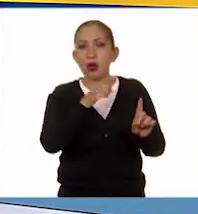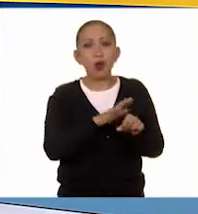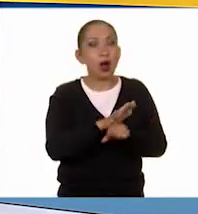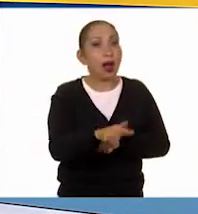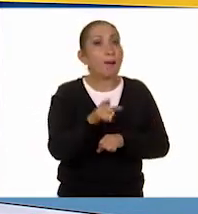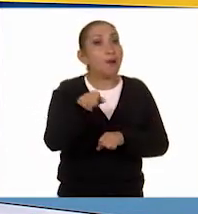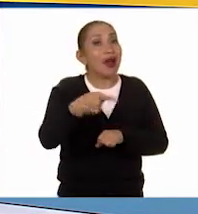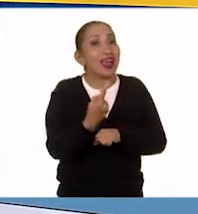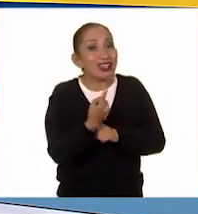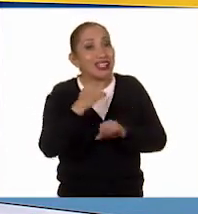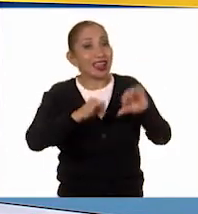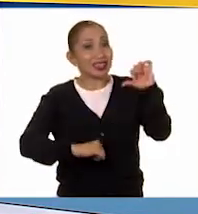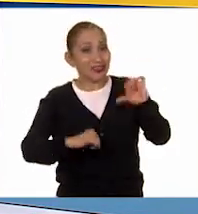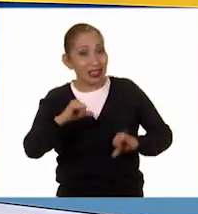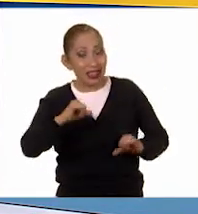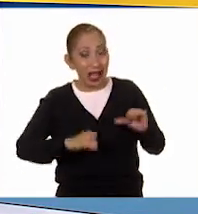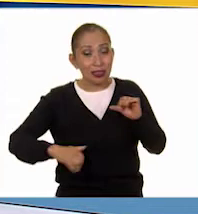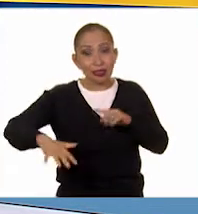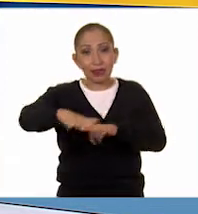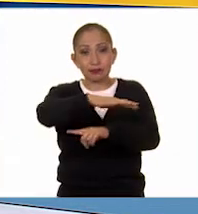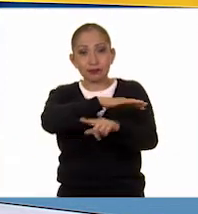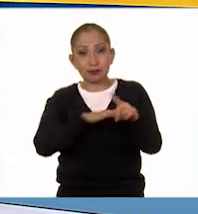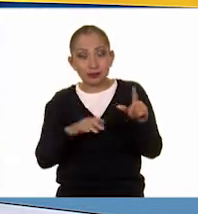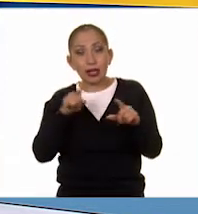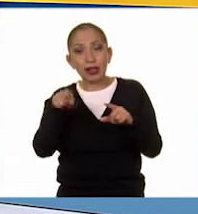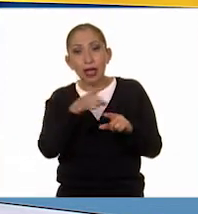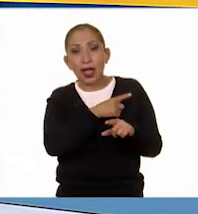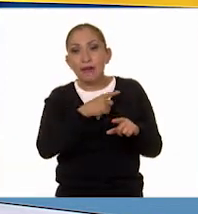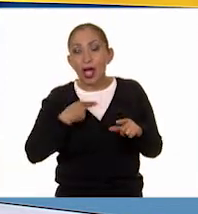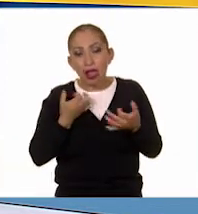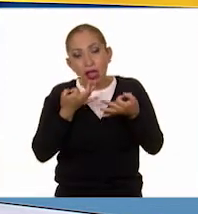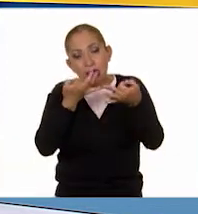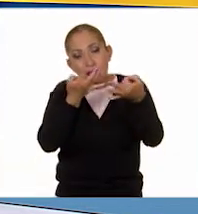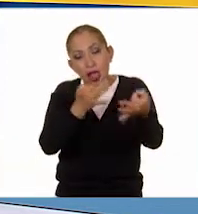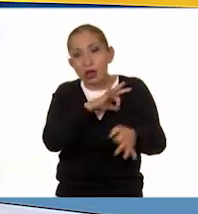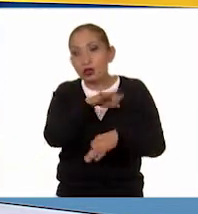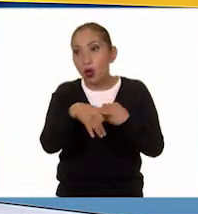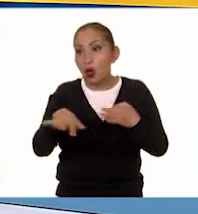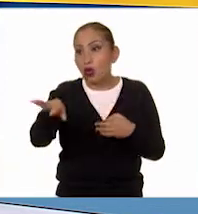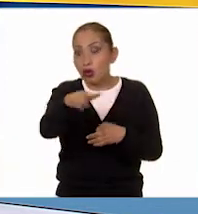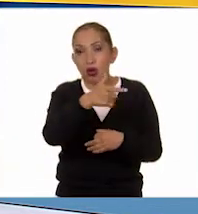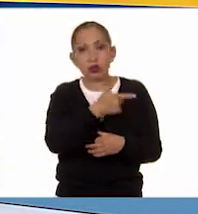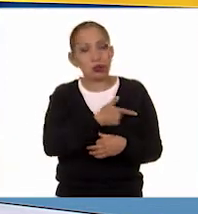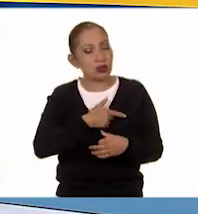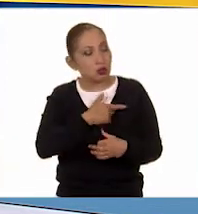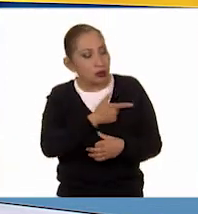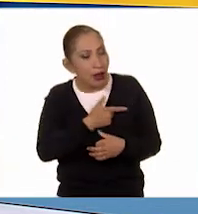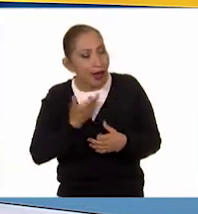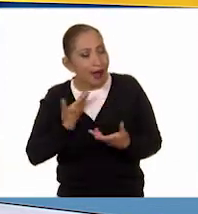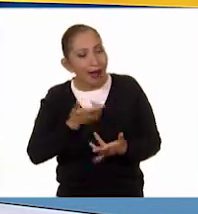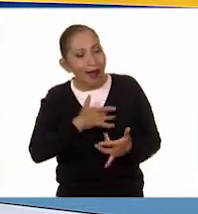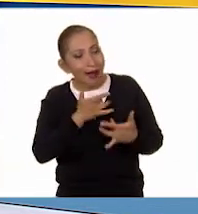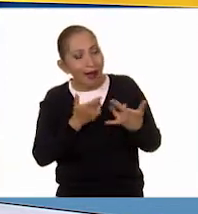por tratarse de una actividad social, resulte atractiva para todos, gustosa y que